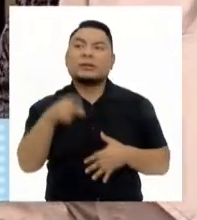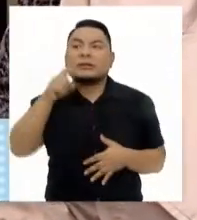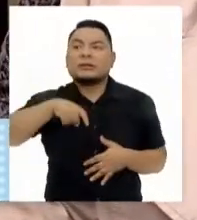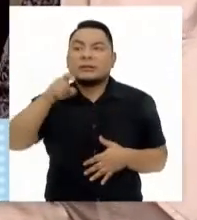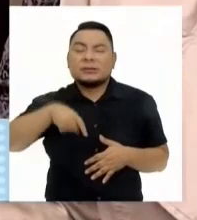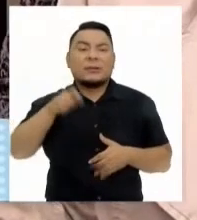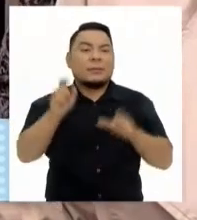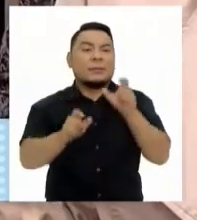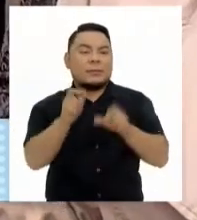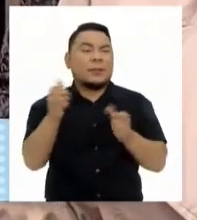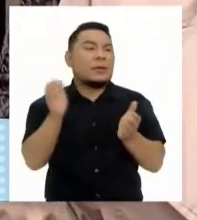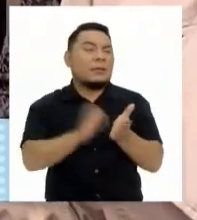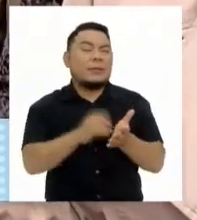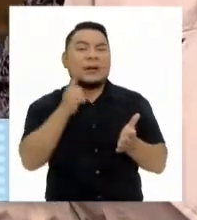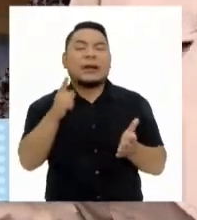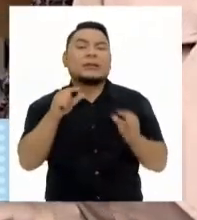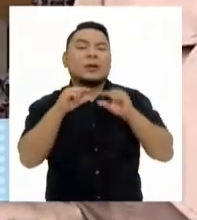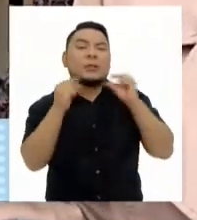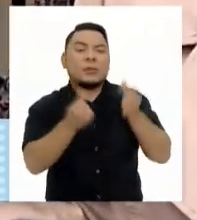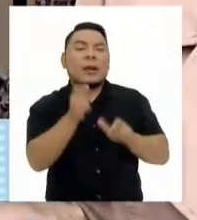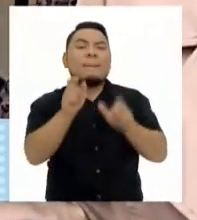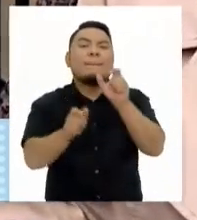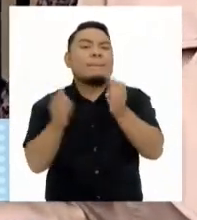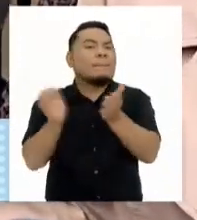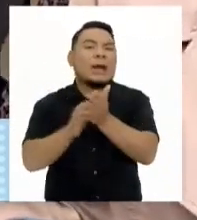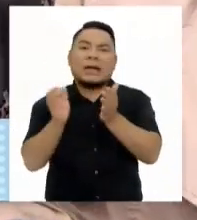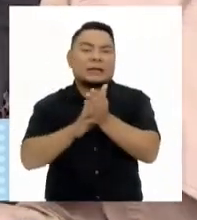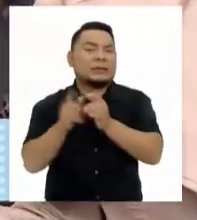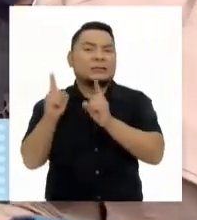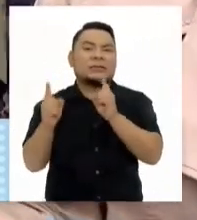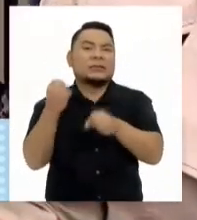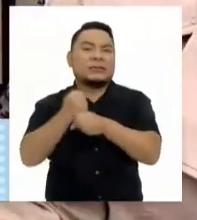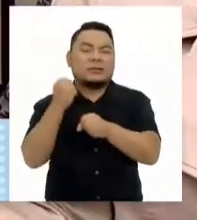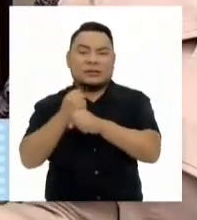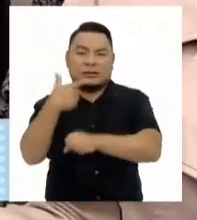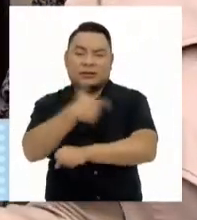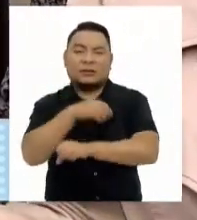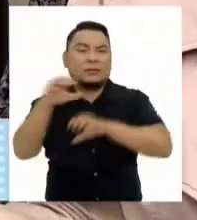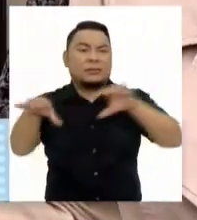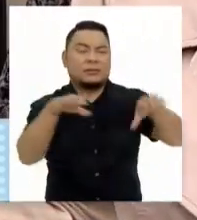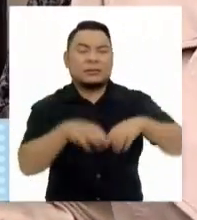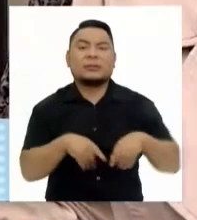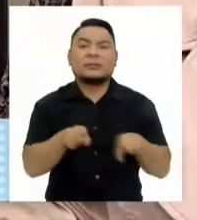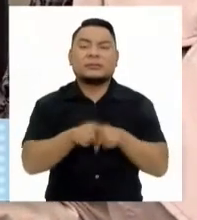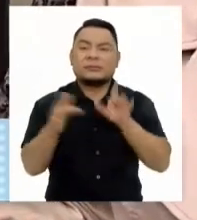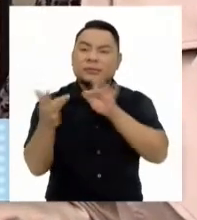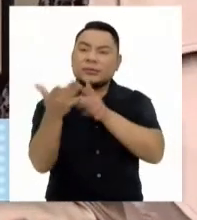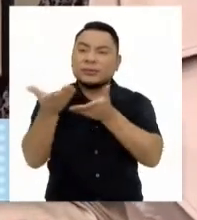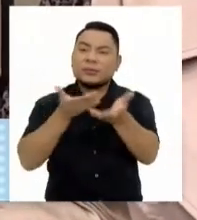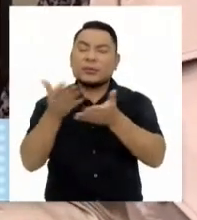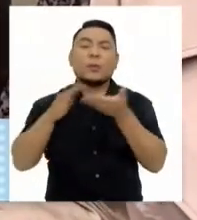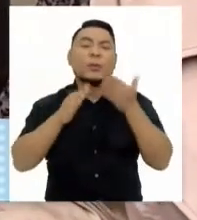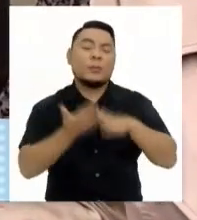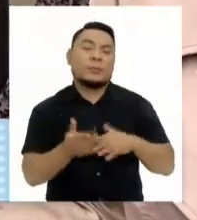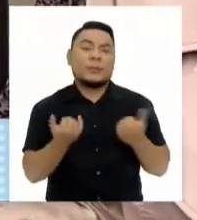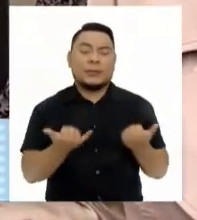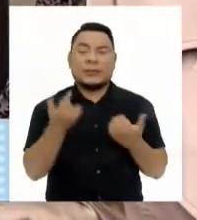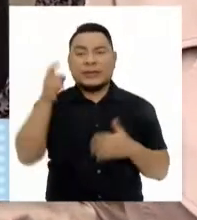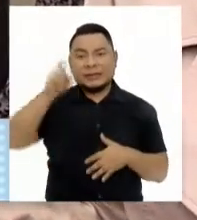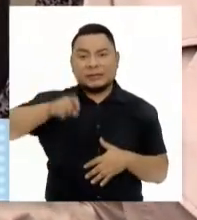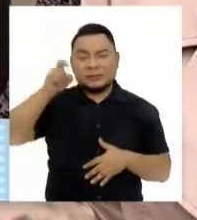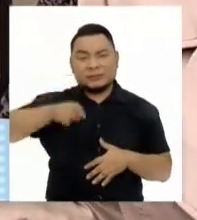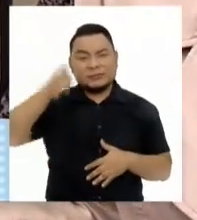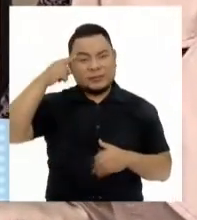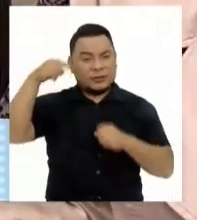personal, necesitamos mayor cantidad de brigadas, un enlace con la comunidad que en este momento no es muy fuerte, que